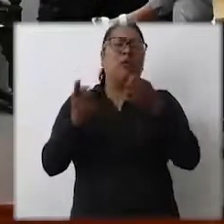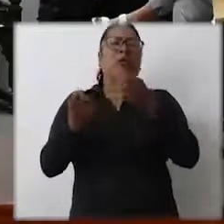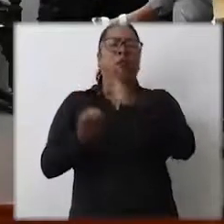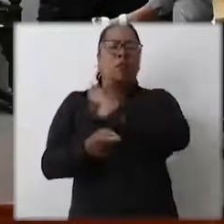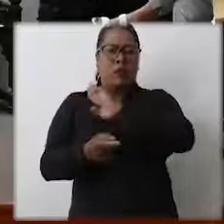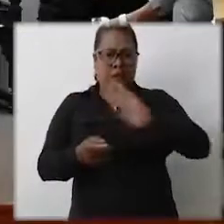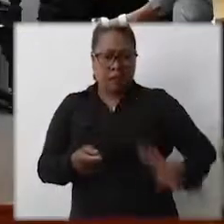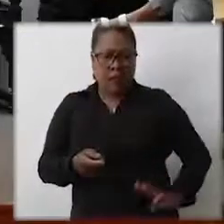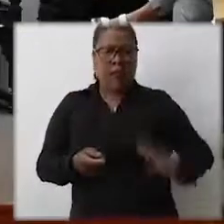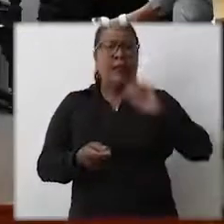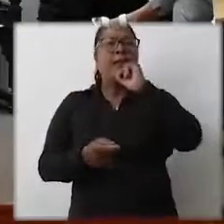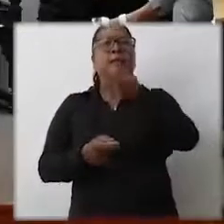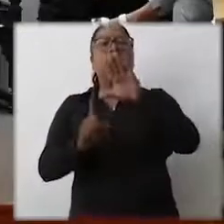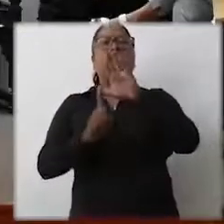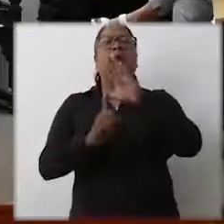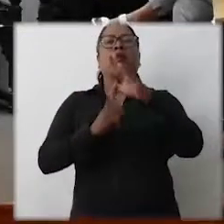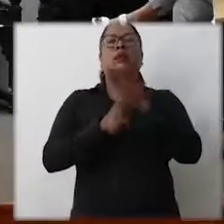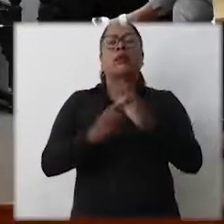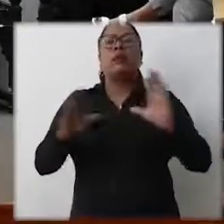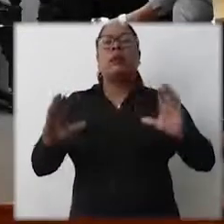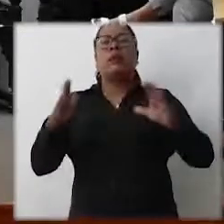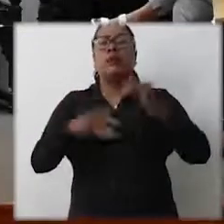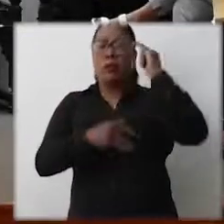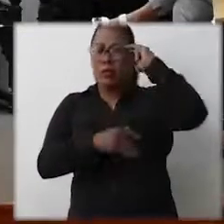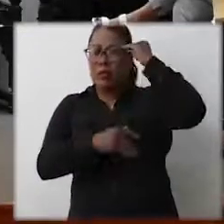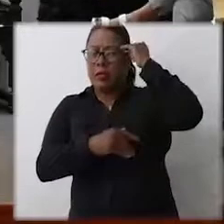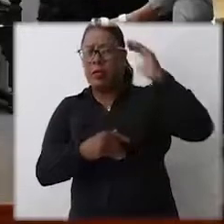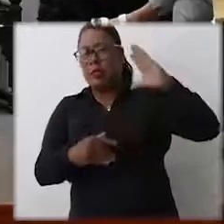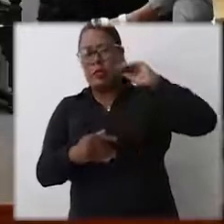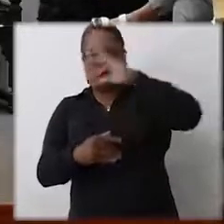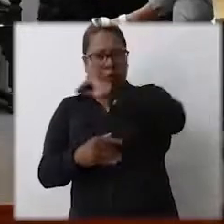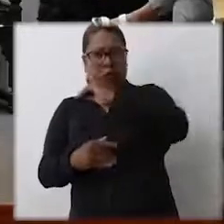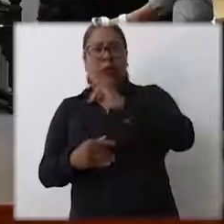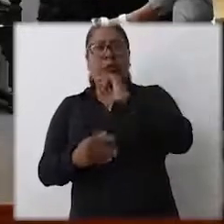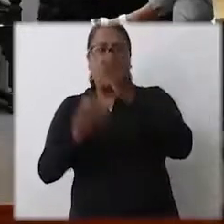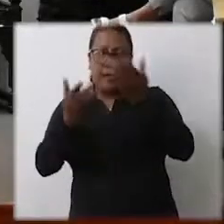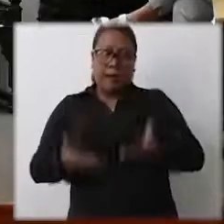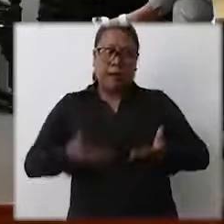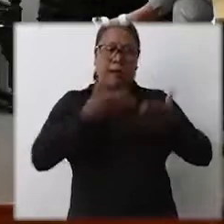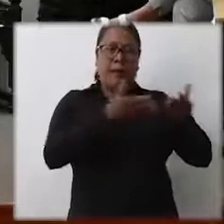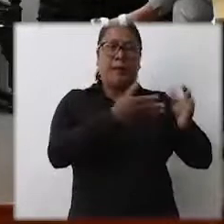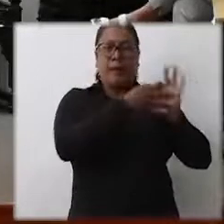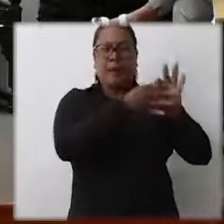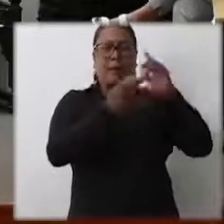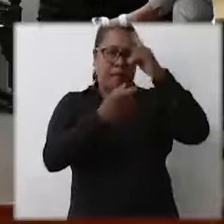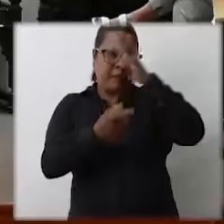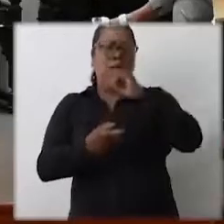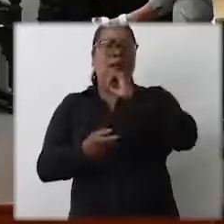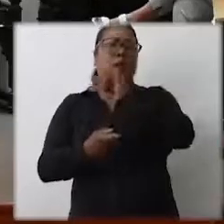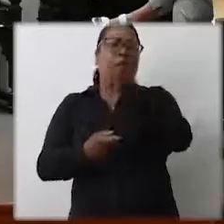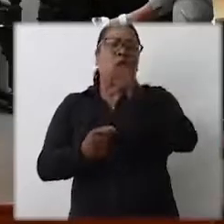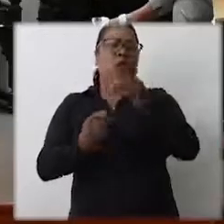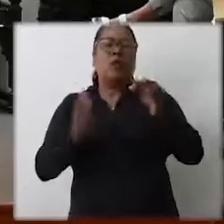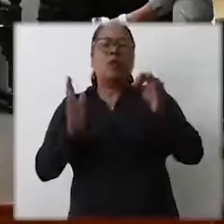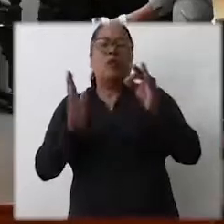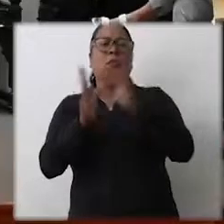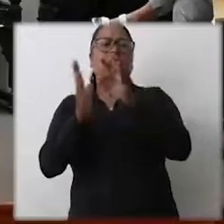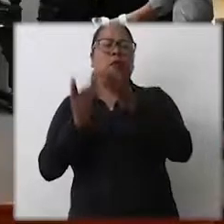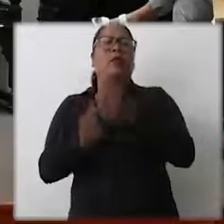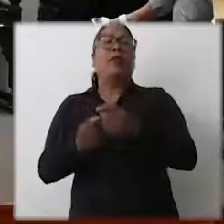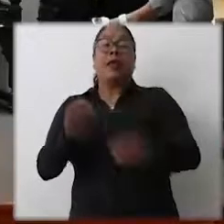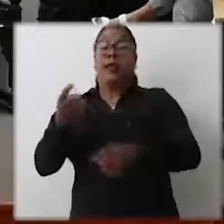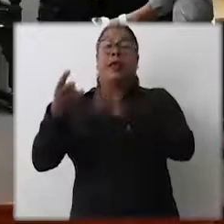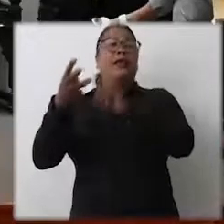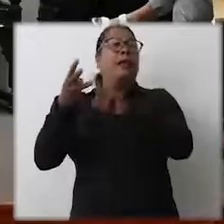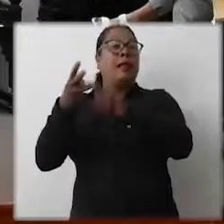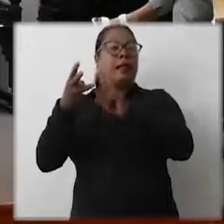constitucional Francisco Martínez Neri, a través del que propone modificaciones al reglamento del Instituto Municipal de Planeación, del Instituto